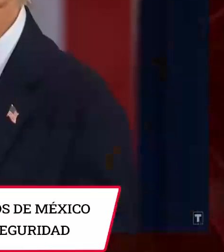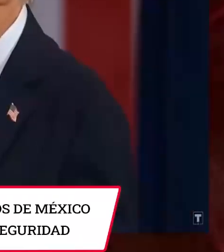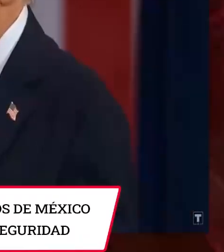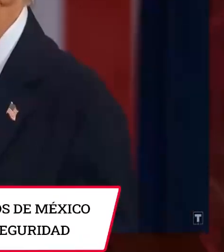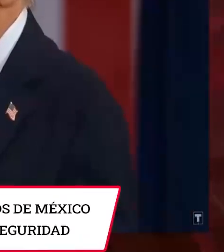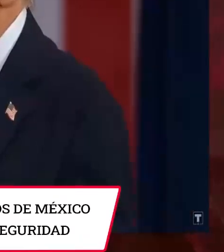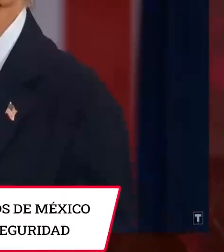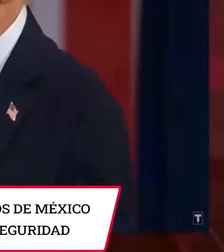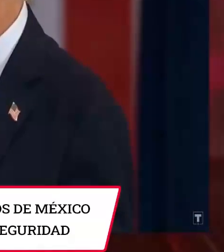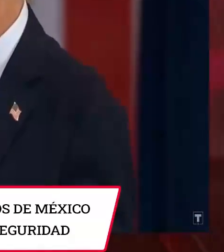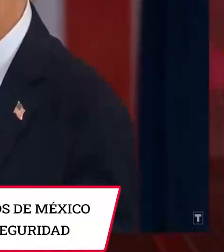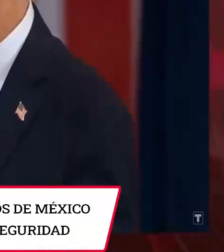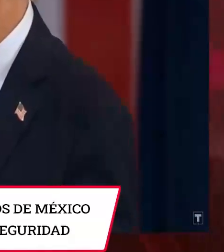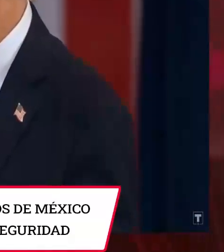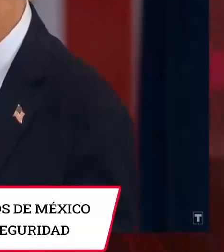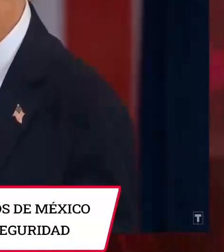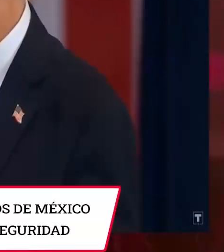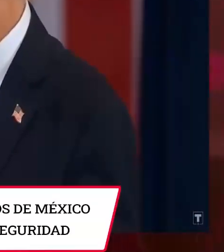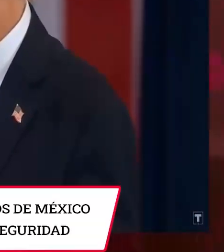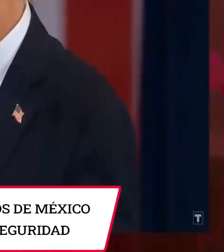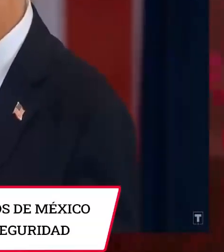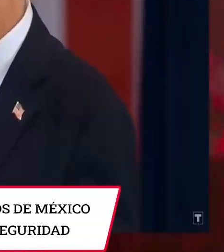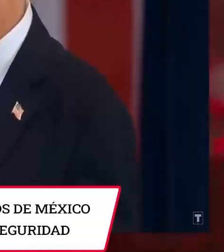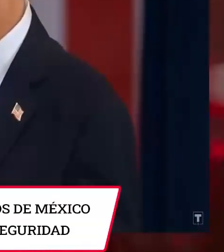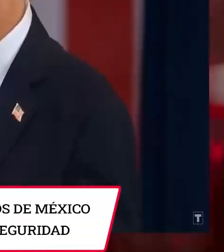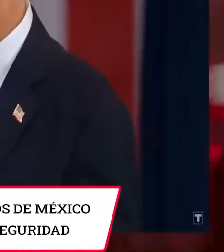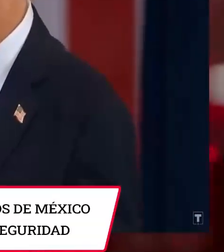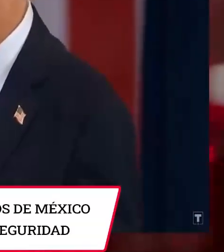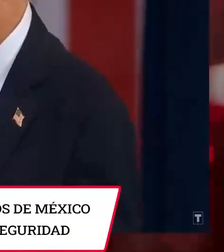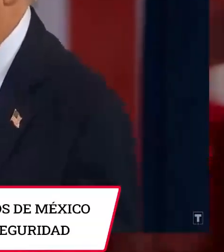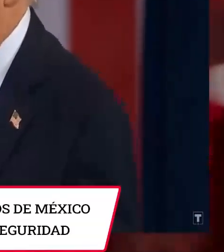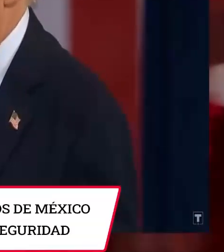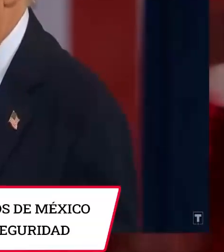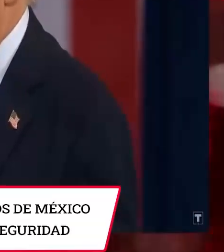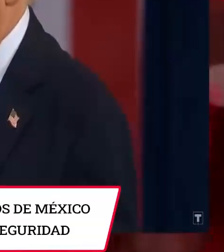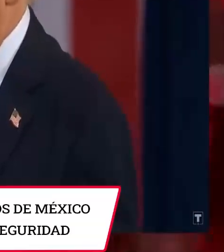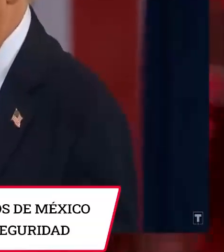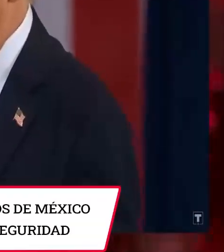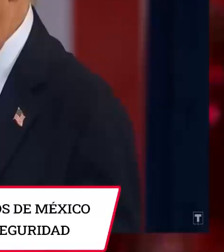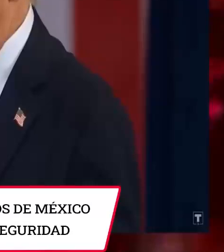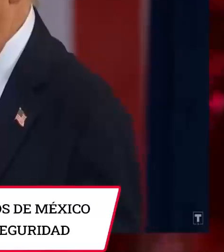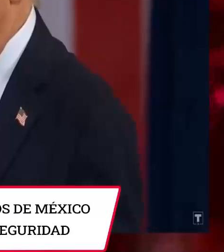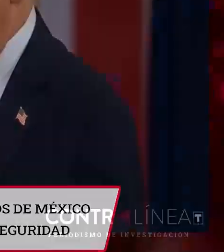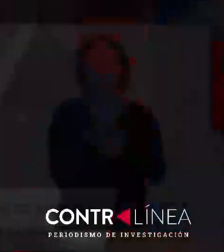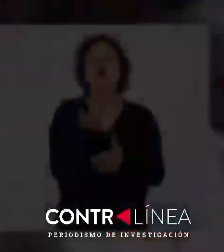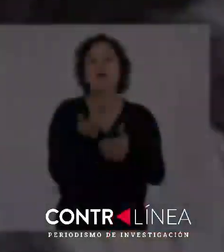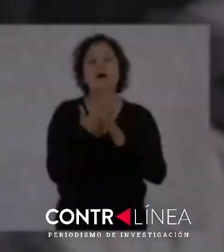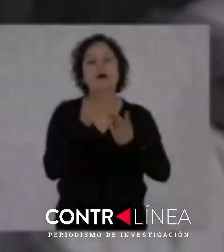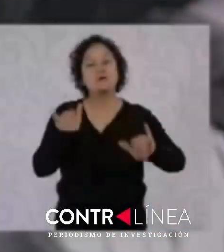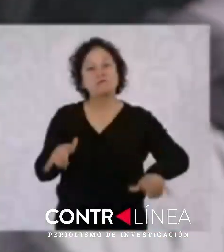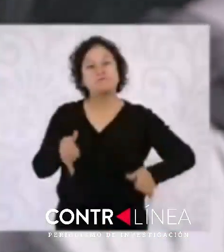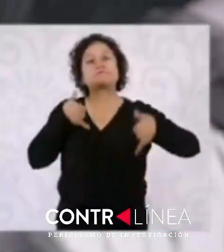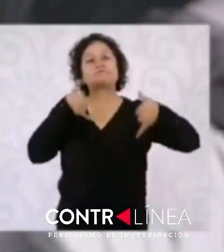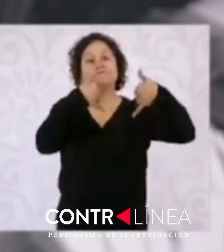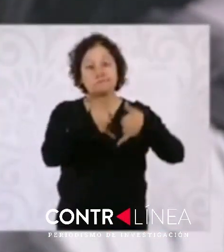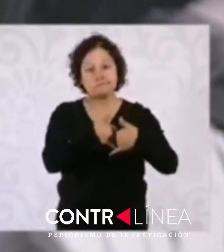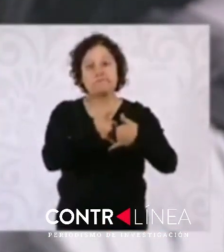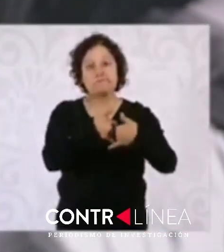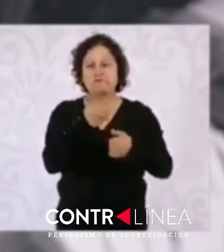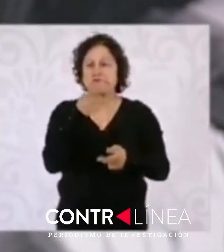acordó, cómo se acordó y los principales puntos de este acuerdo con Estados Unidos. Vamos a ver. Y fue